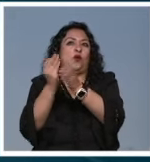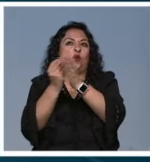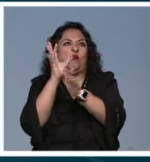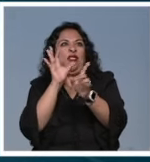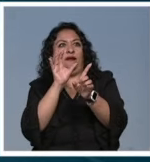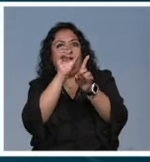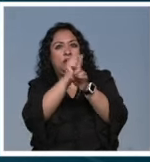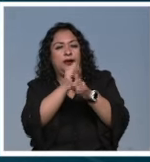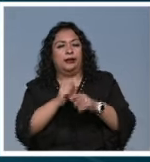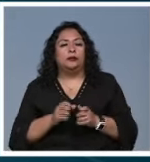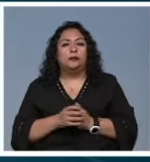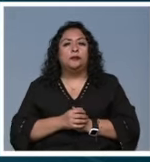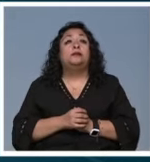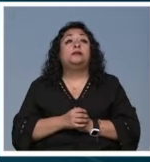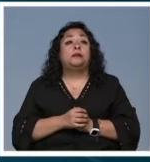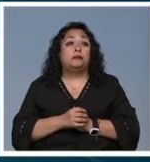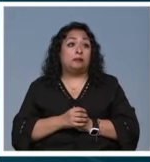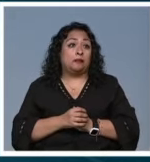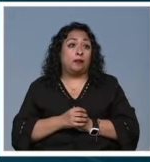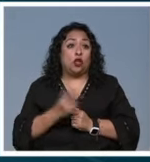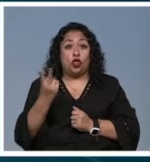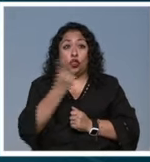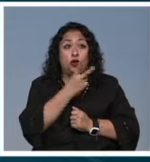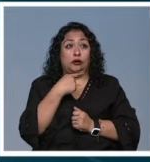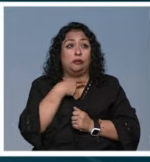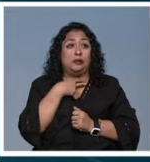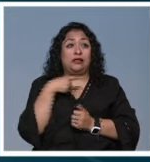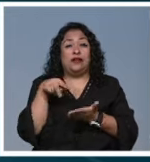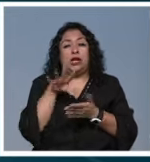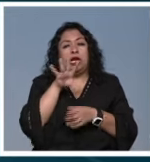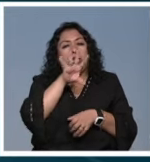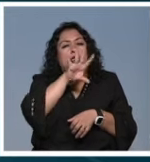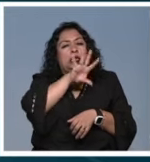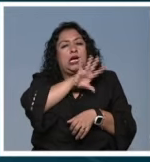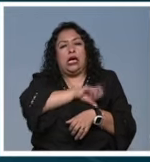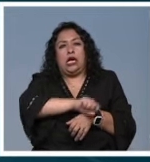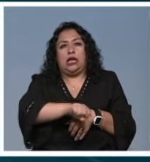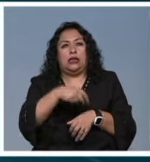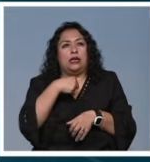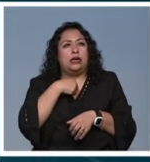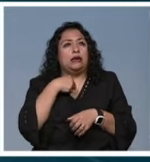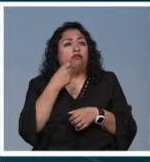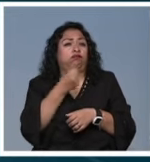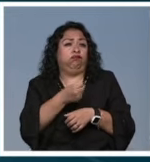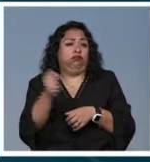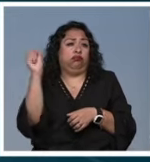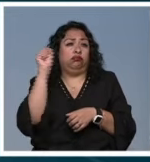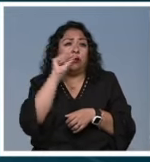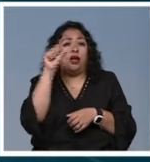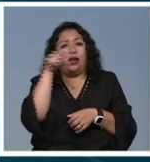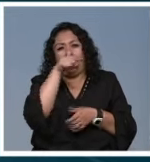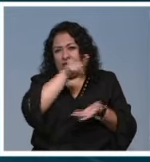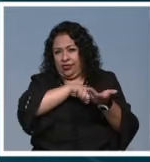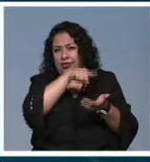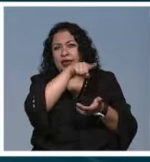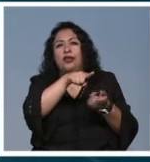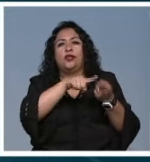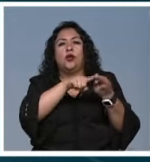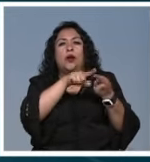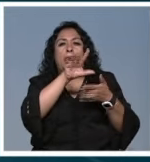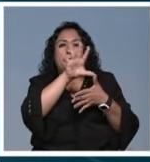reto. Dos de mis mejores, de mis bailarines favoritos fueron grandes estrellas del American Ballet, Julio